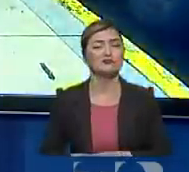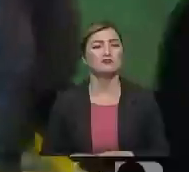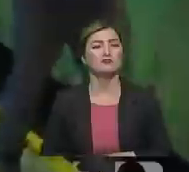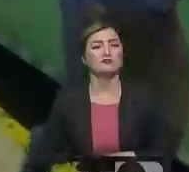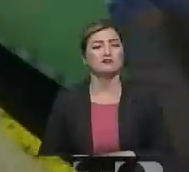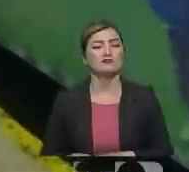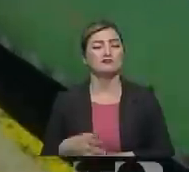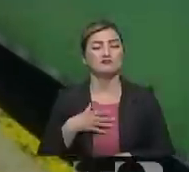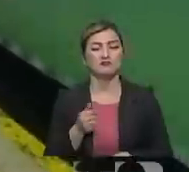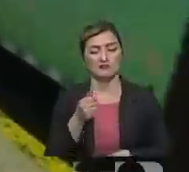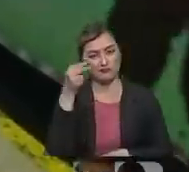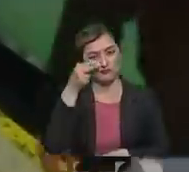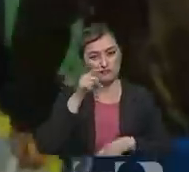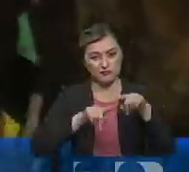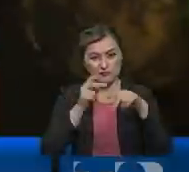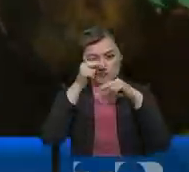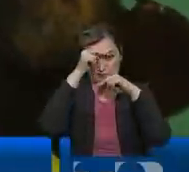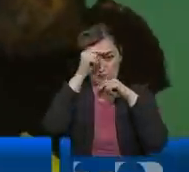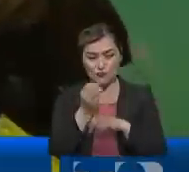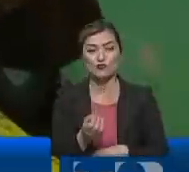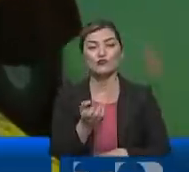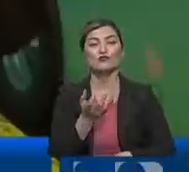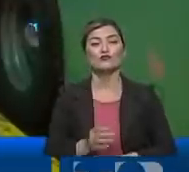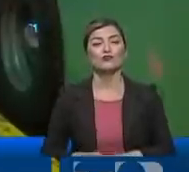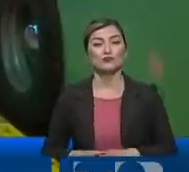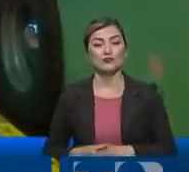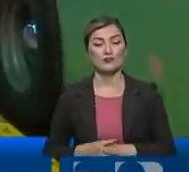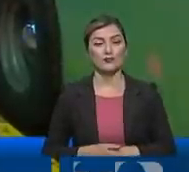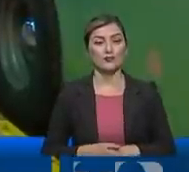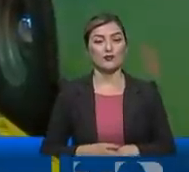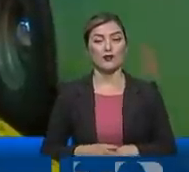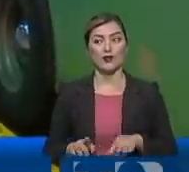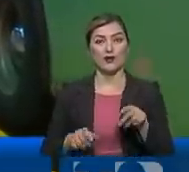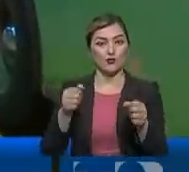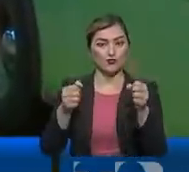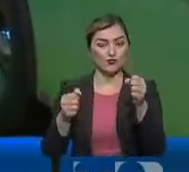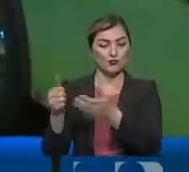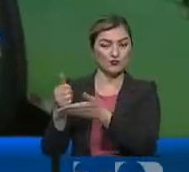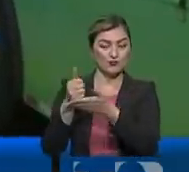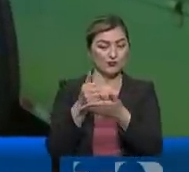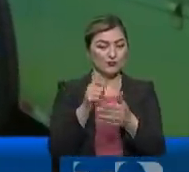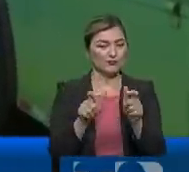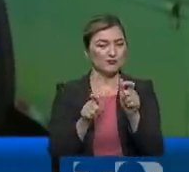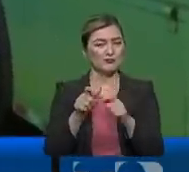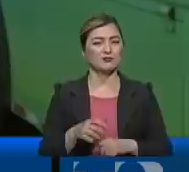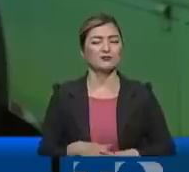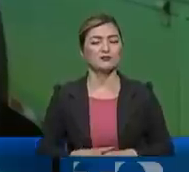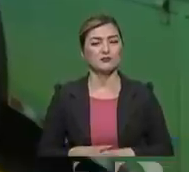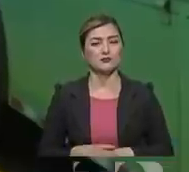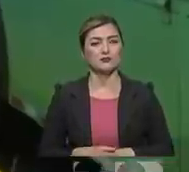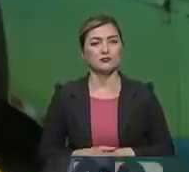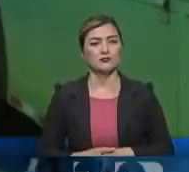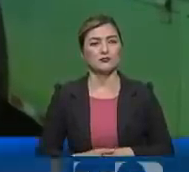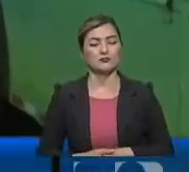¿Qué tal, Helen? Amigos televidentes, muy buenos días. Hemos consultado ya con algunos conductores, ayudantes y usuarios y ellos aseguran que